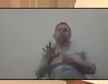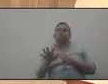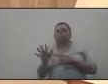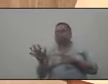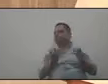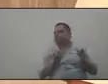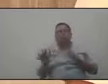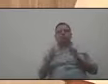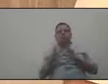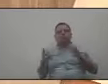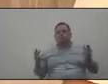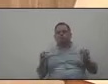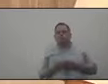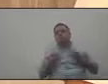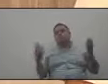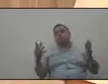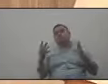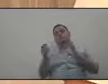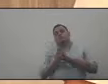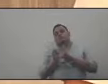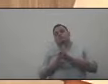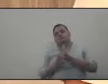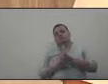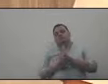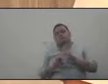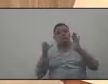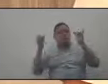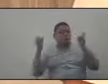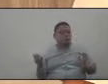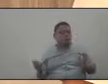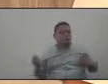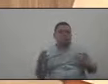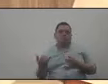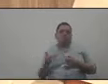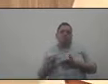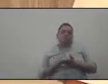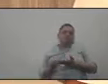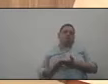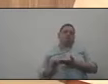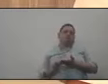un sinnúmero de casos que aún hoy estamos resolviendo.